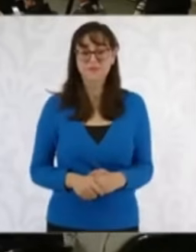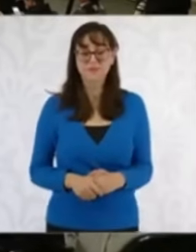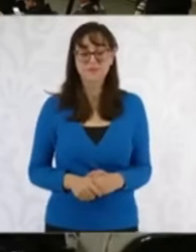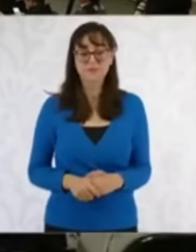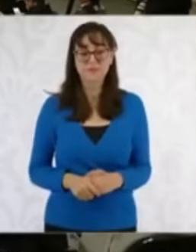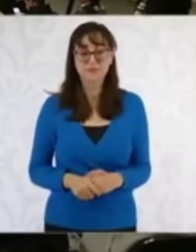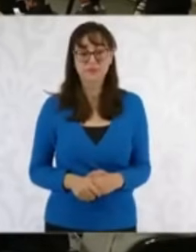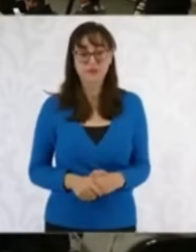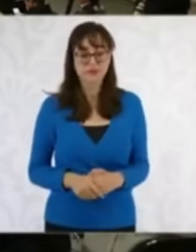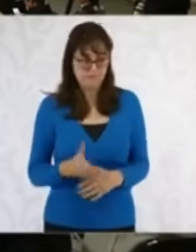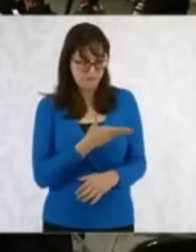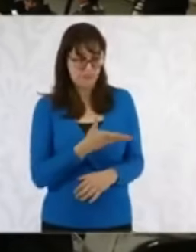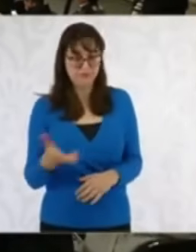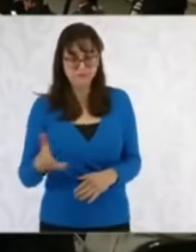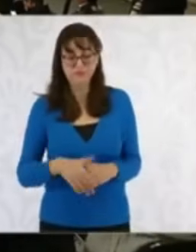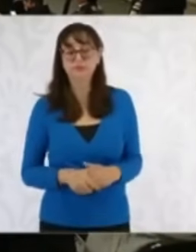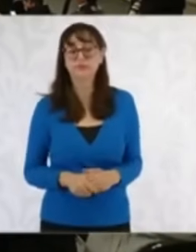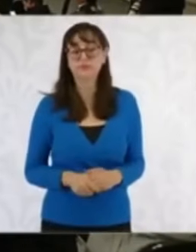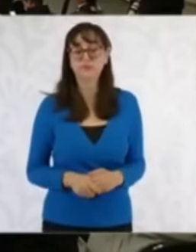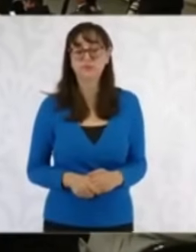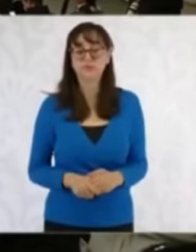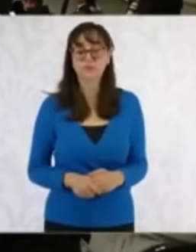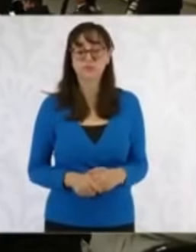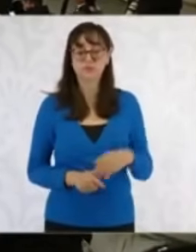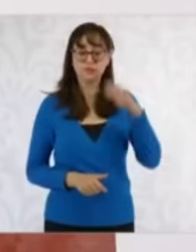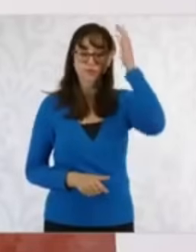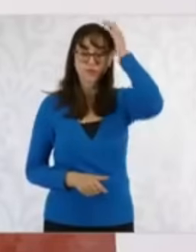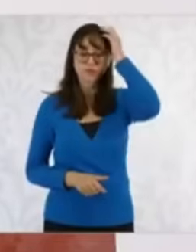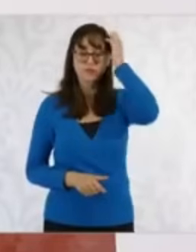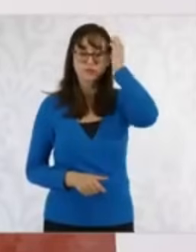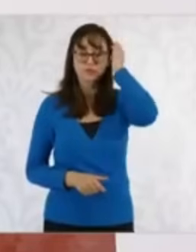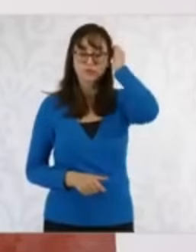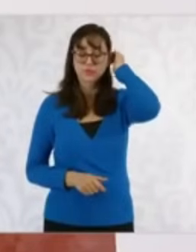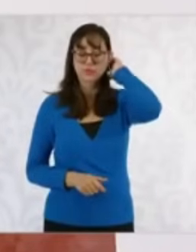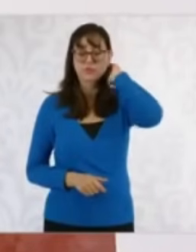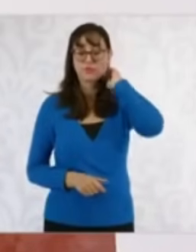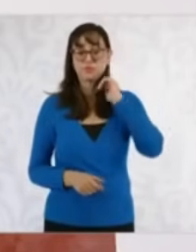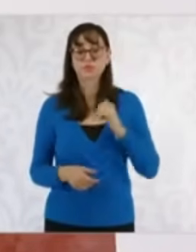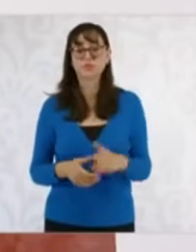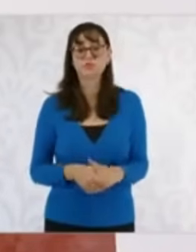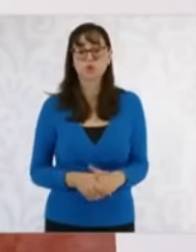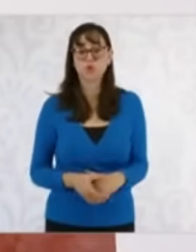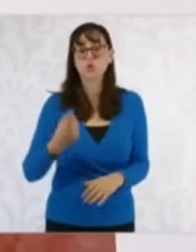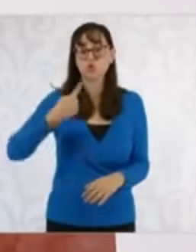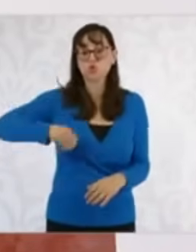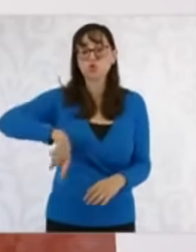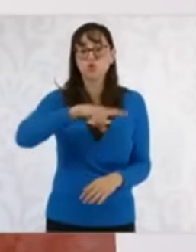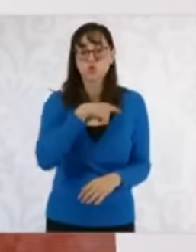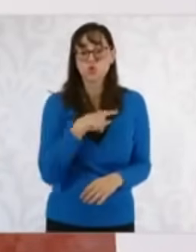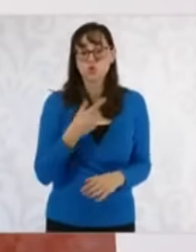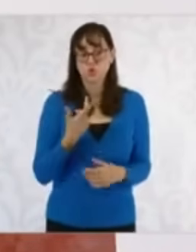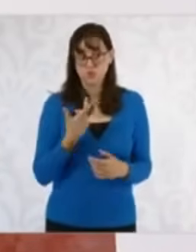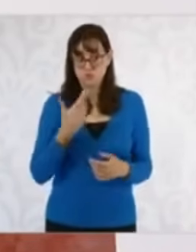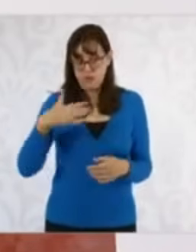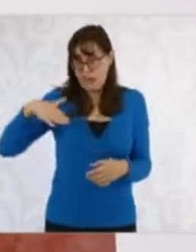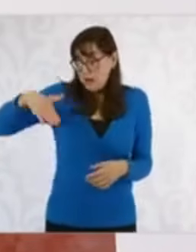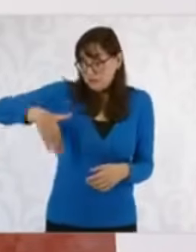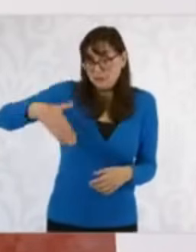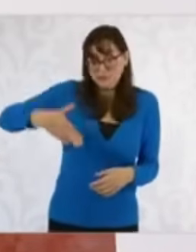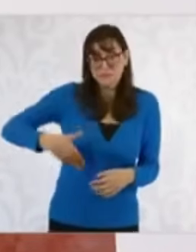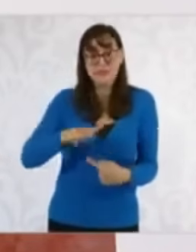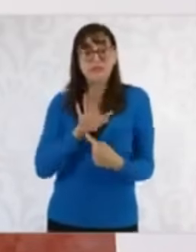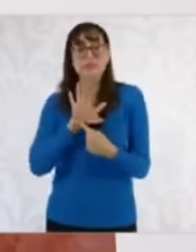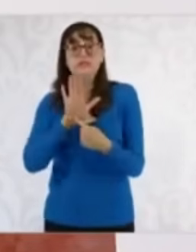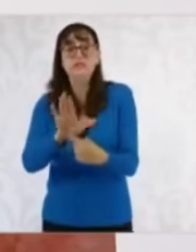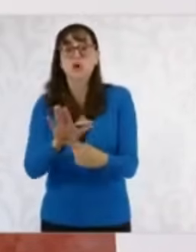Con su permiso, presidenta. Al final de la presentación remarcábamos que estábamos considerando junto con la Secretaría de Energía y